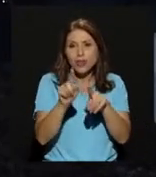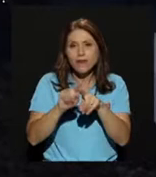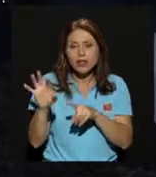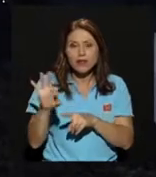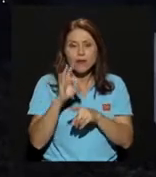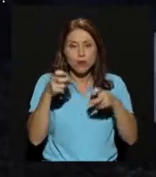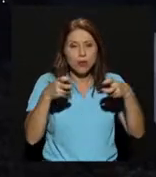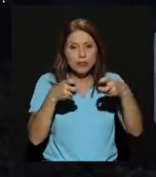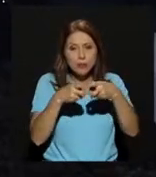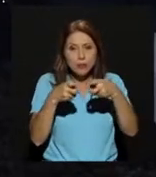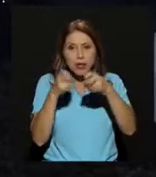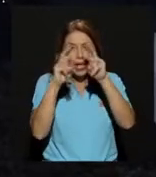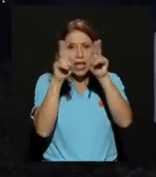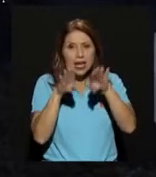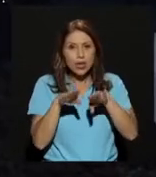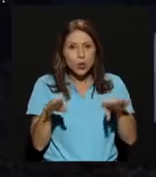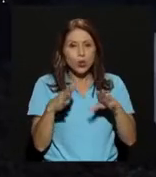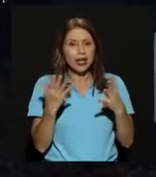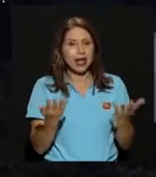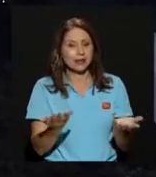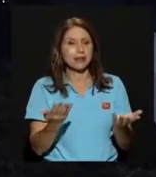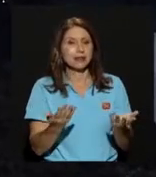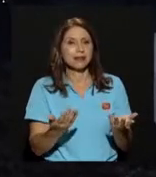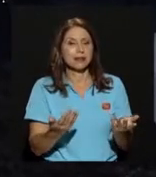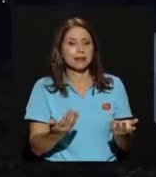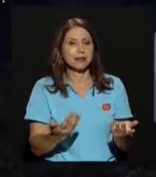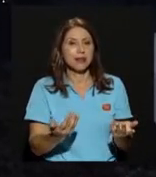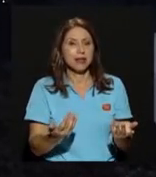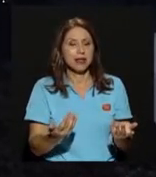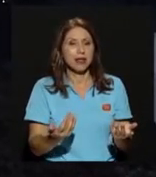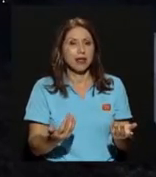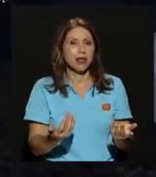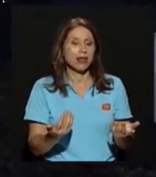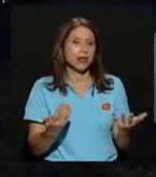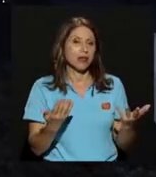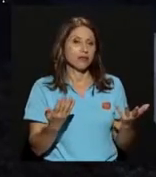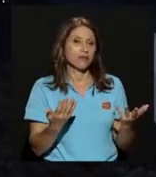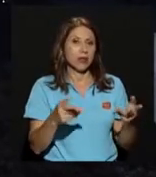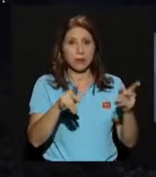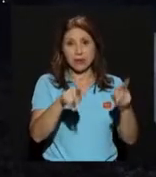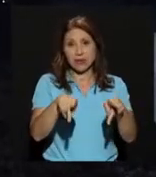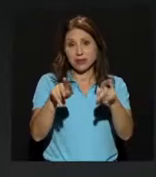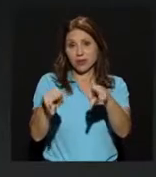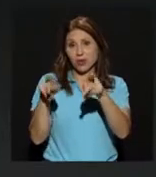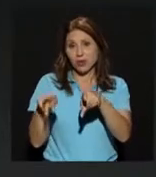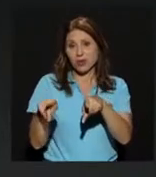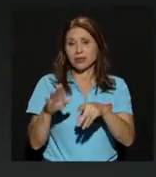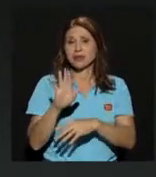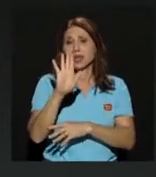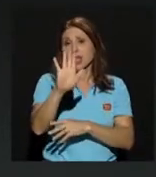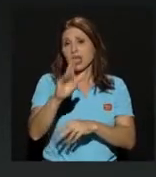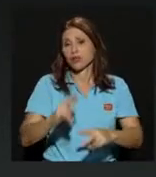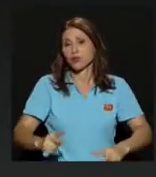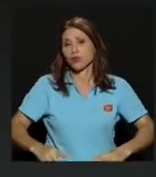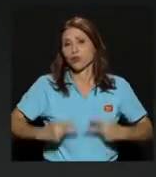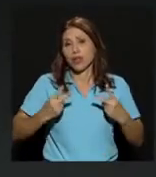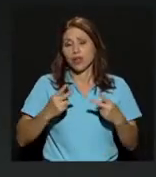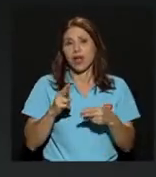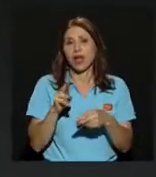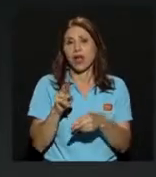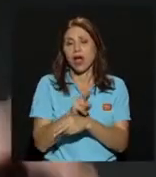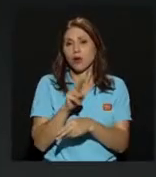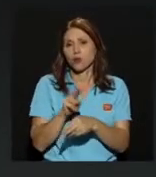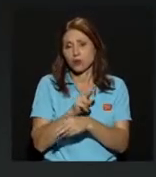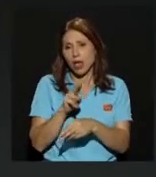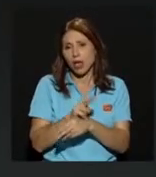y aquellos que y han usado en su vida en